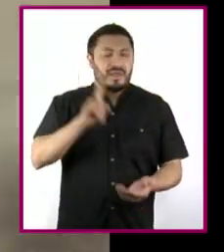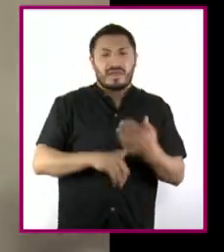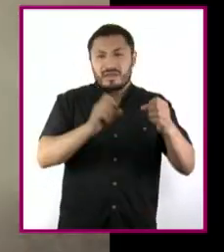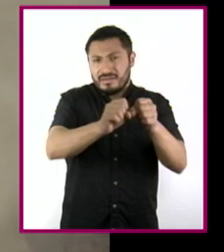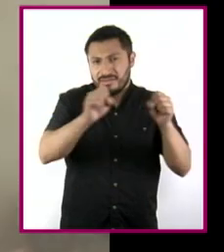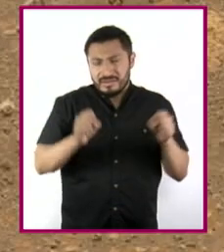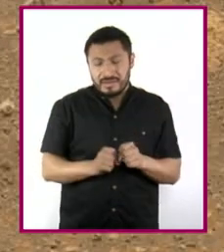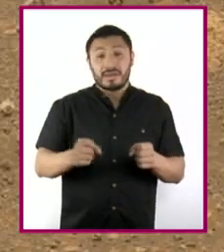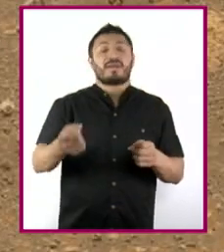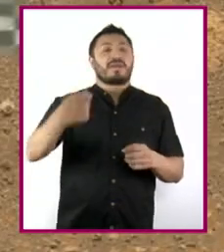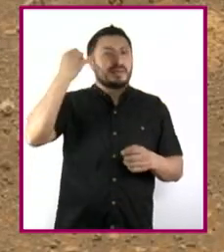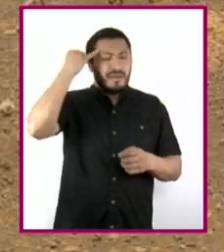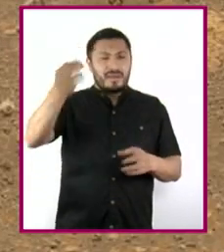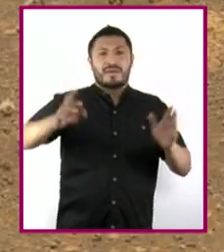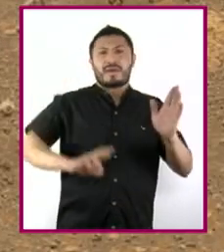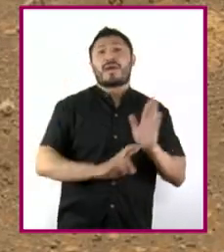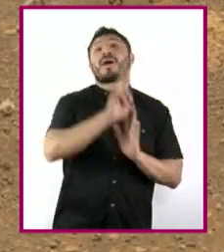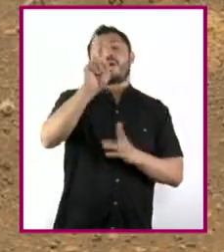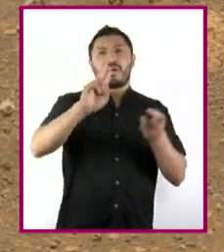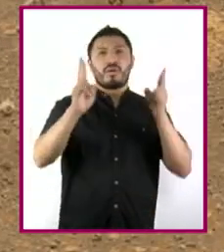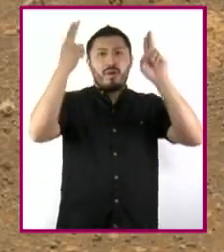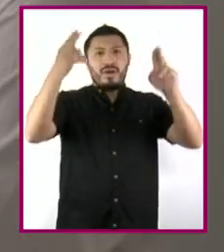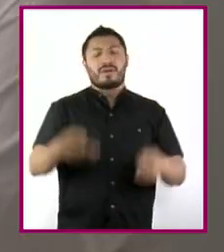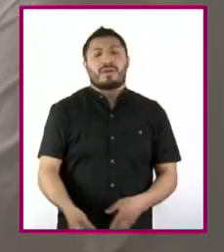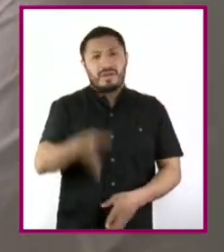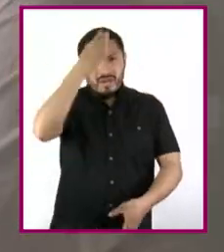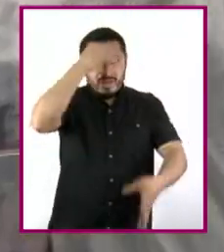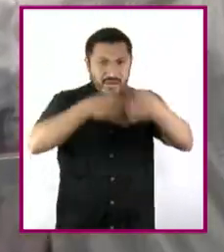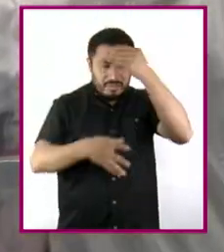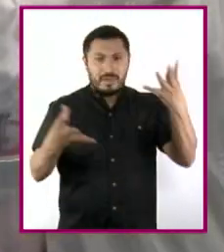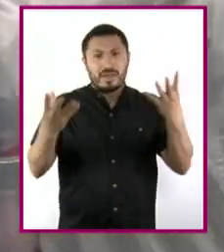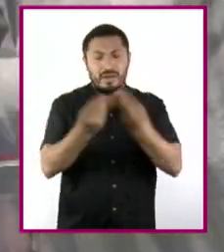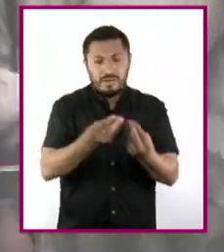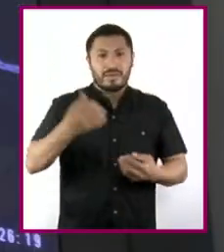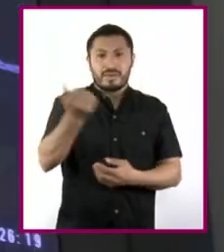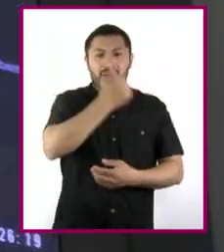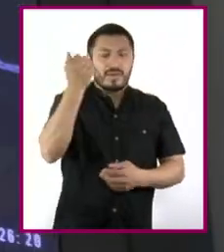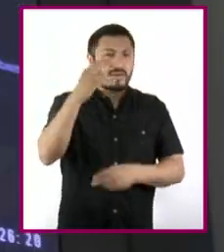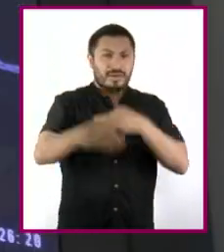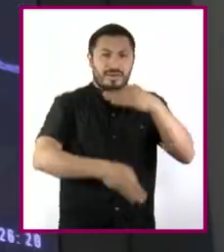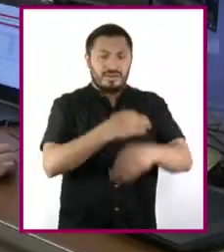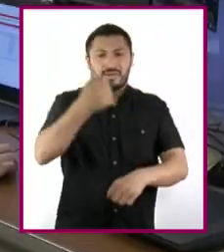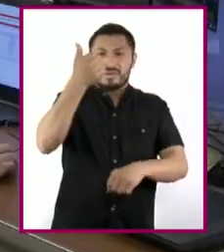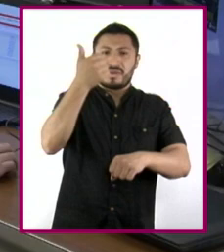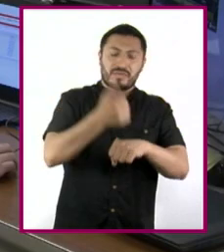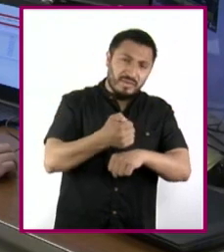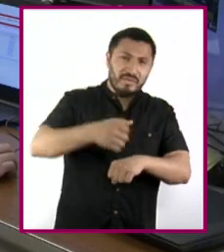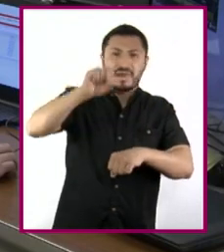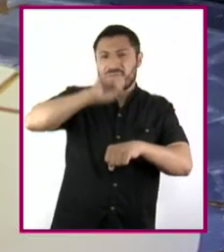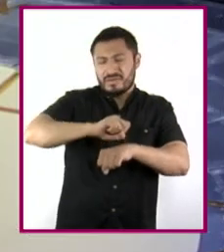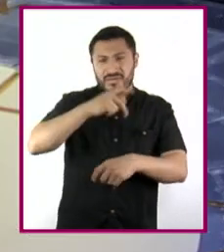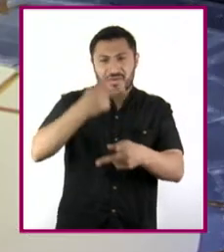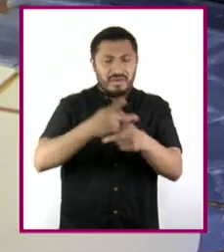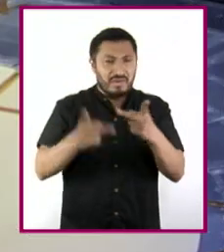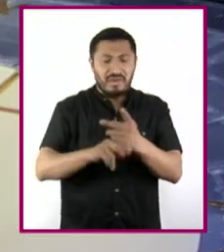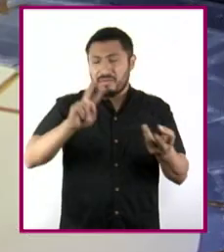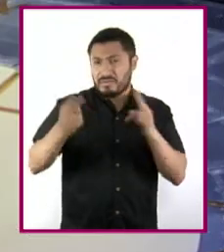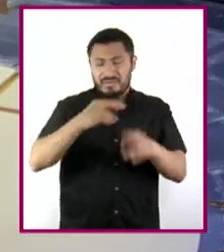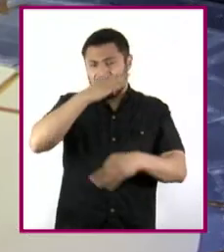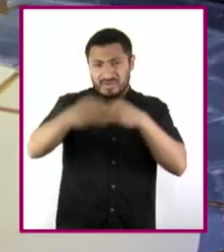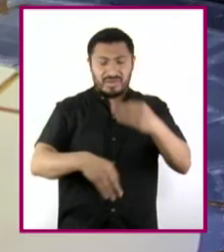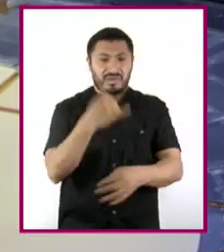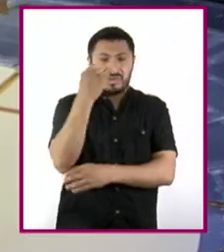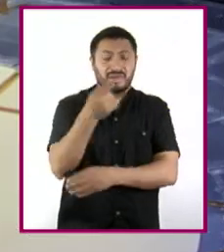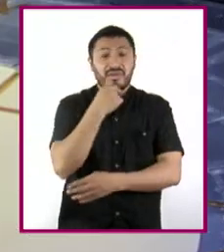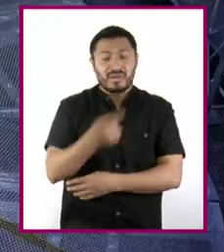perspectiva espacial, enriqueciendo el aprendizaje entre los estudiantes de todos los niveles educativos y a la vez lograr el desarrollo de